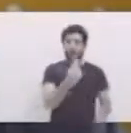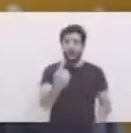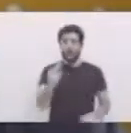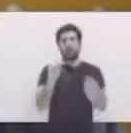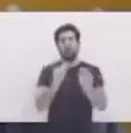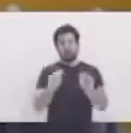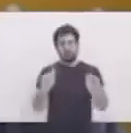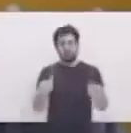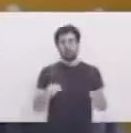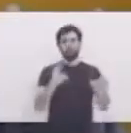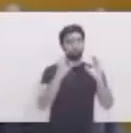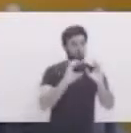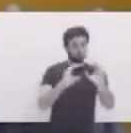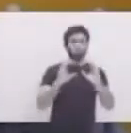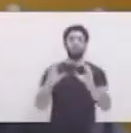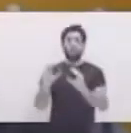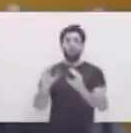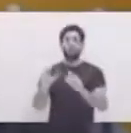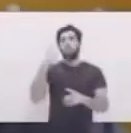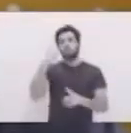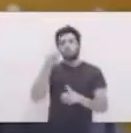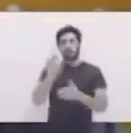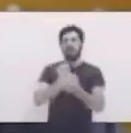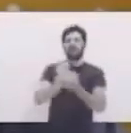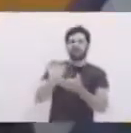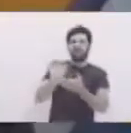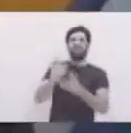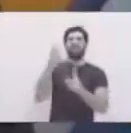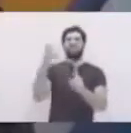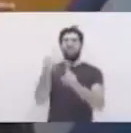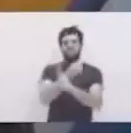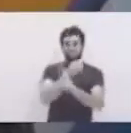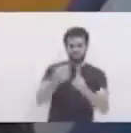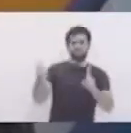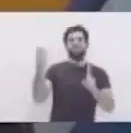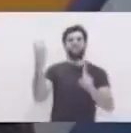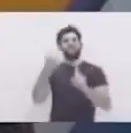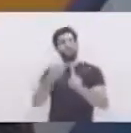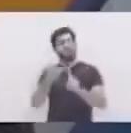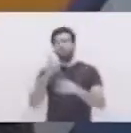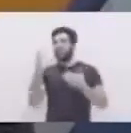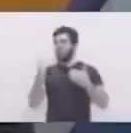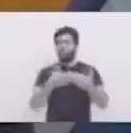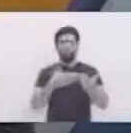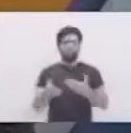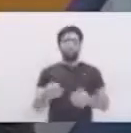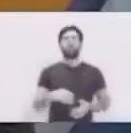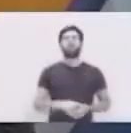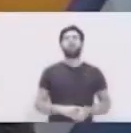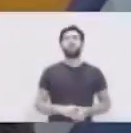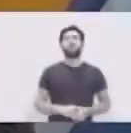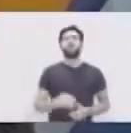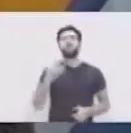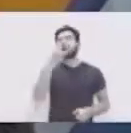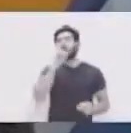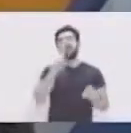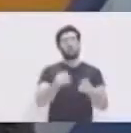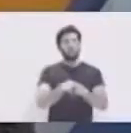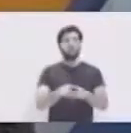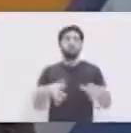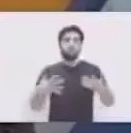niño, a estar protegidos contra la violencia en todas sus formas, contra los abusos. Y